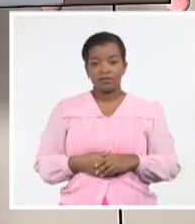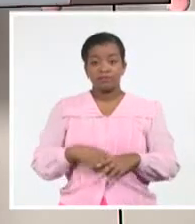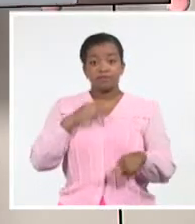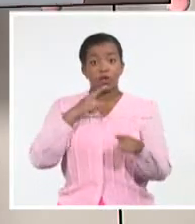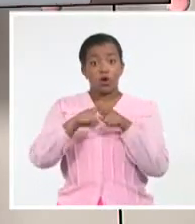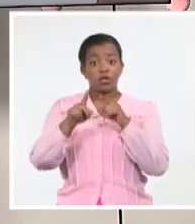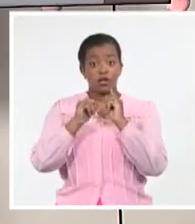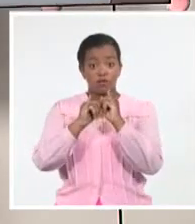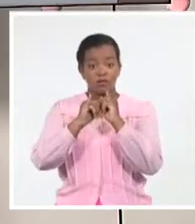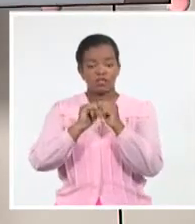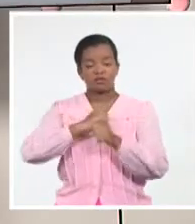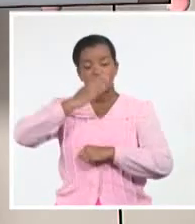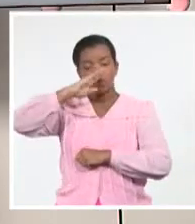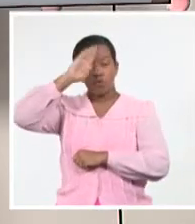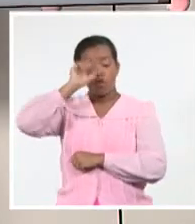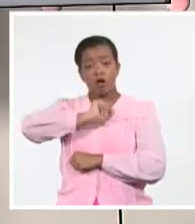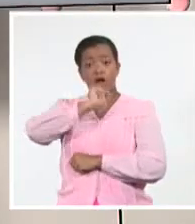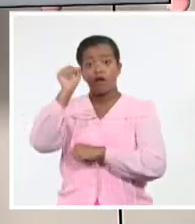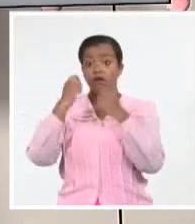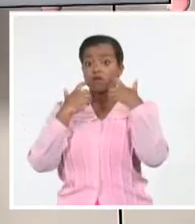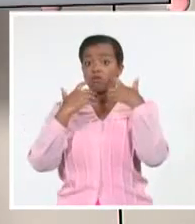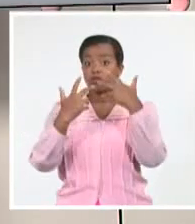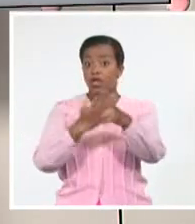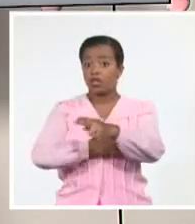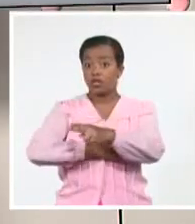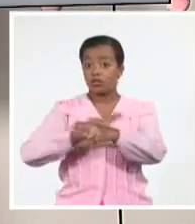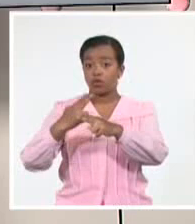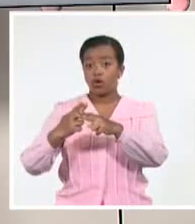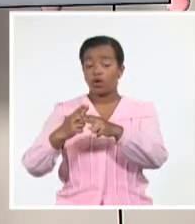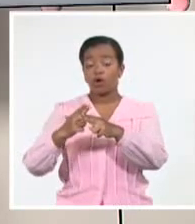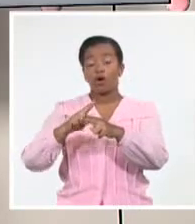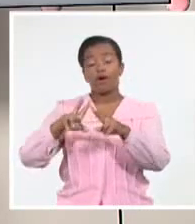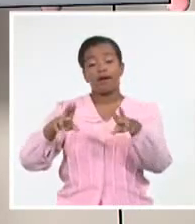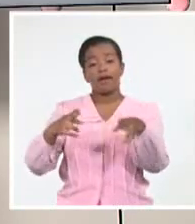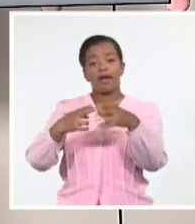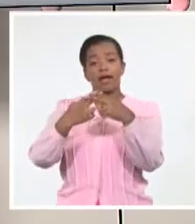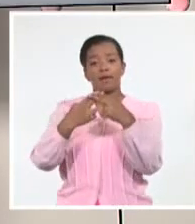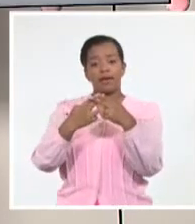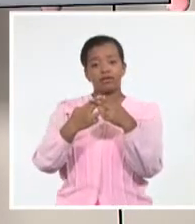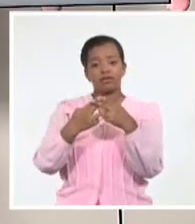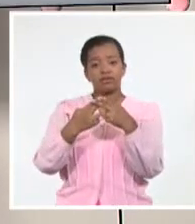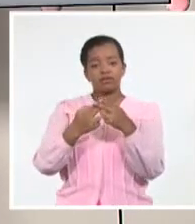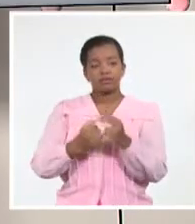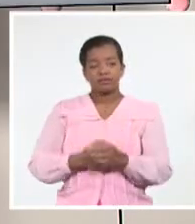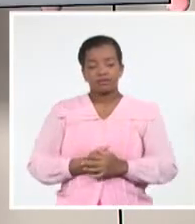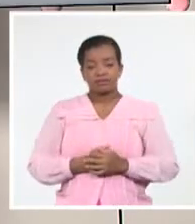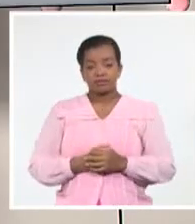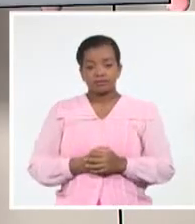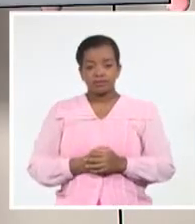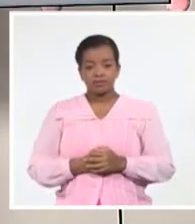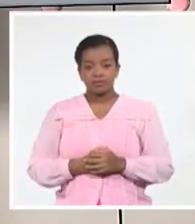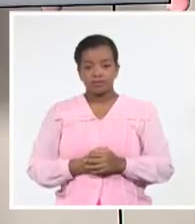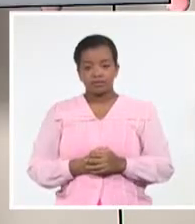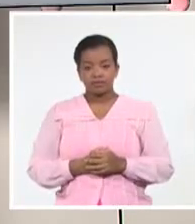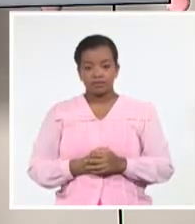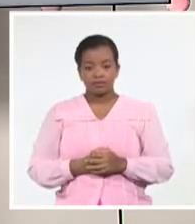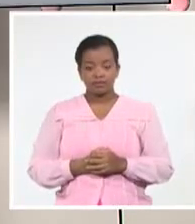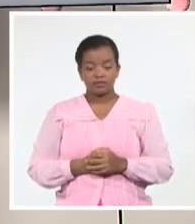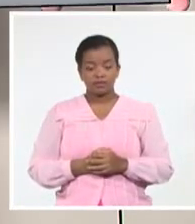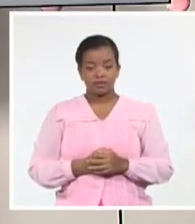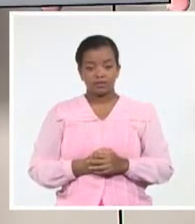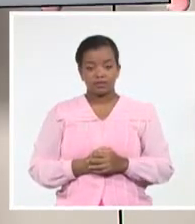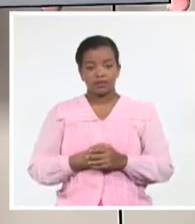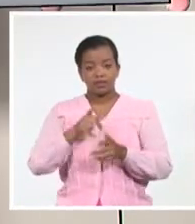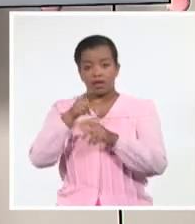un histórico triunfo ante Nueva Zelanda en el Mundial de Softball Masculino, disputado en Auckland. En un dramático desafío, con una joya de picheo desde